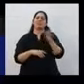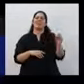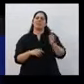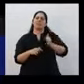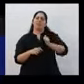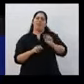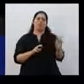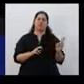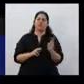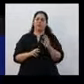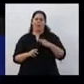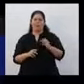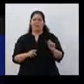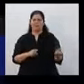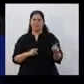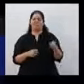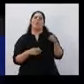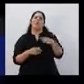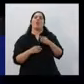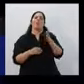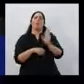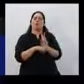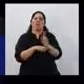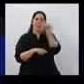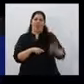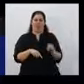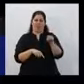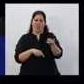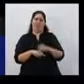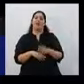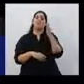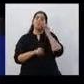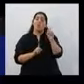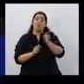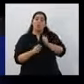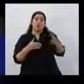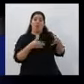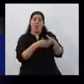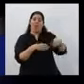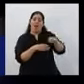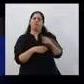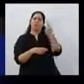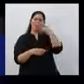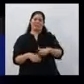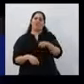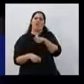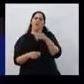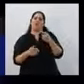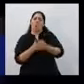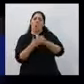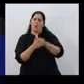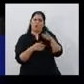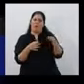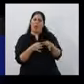que dieron la vida por la soberanía de argentina en memoria de esos soldados aquí hay alguien que luchó al malvinas en